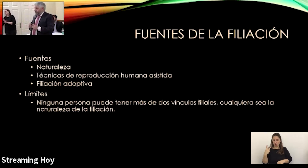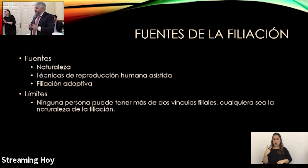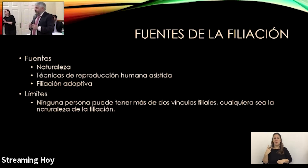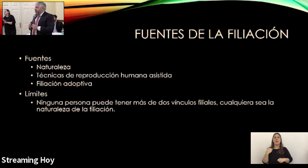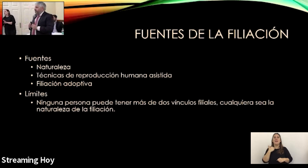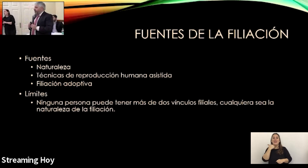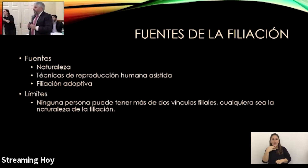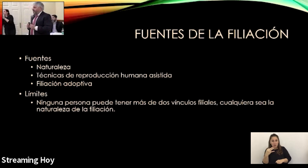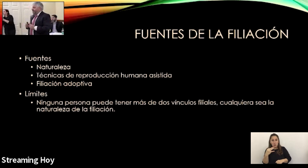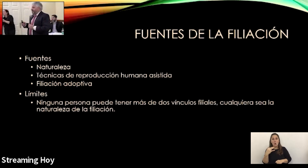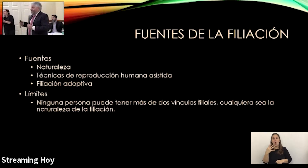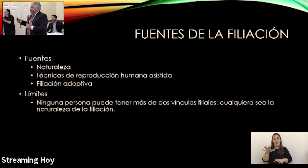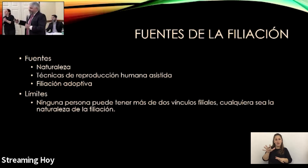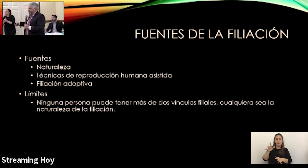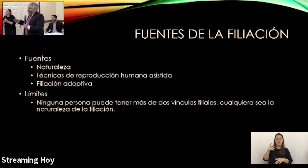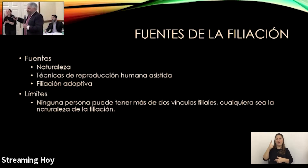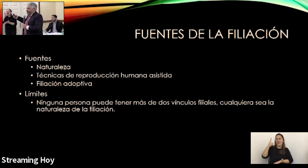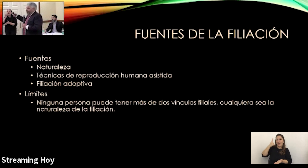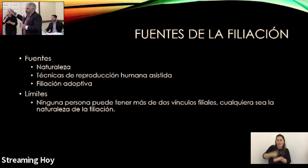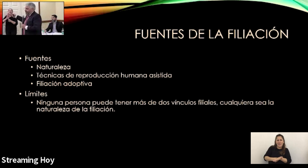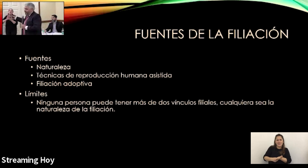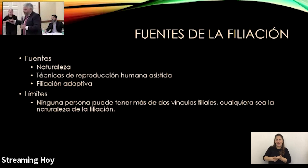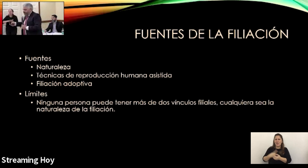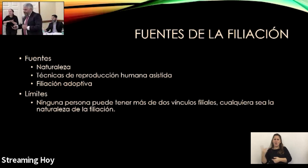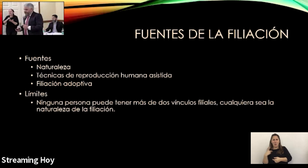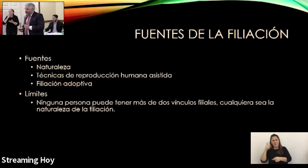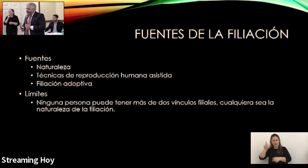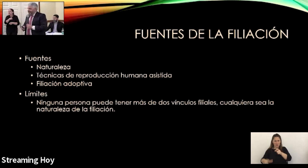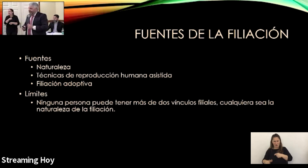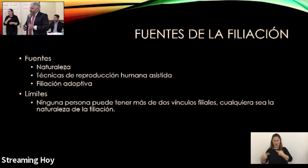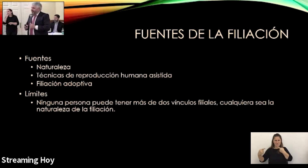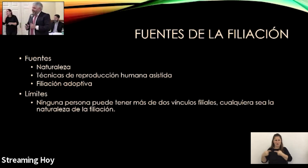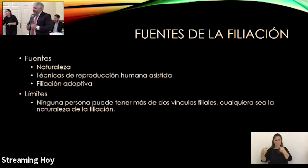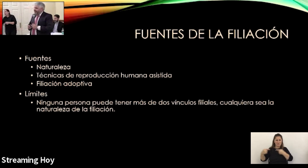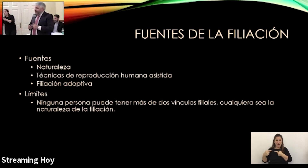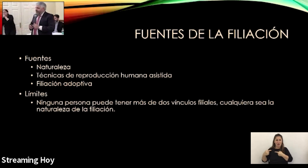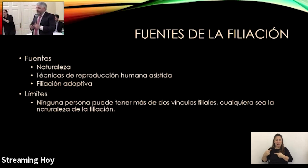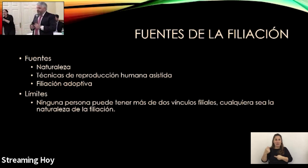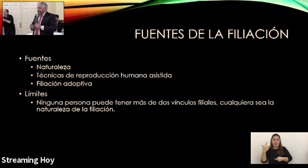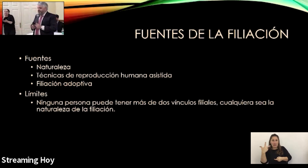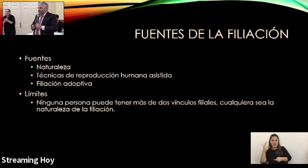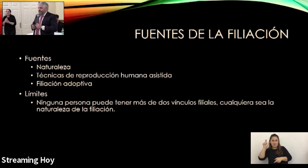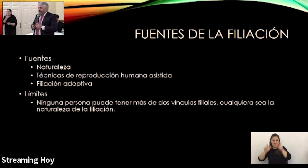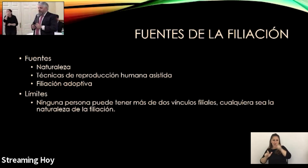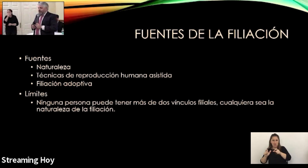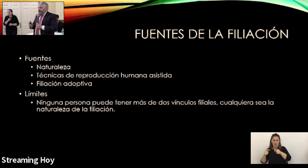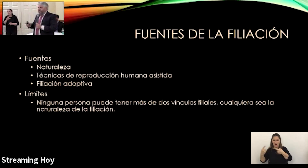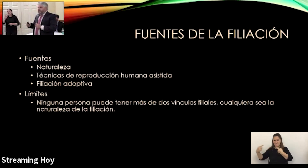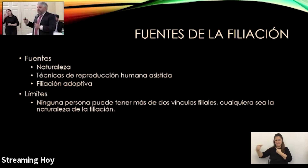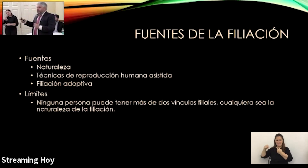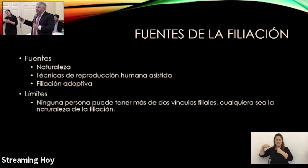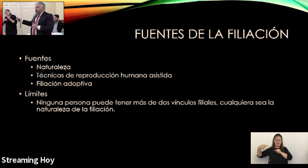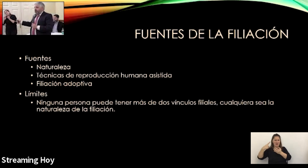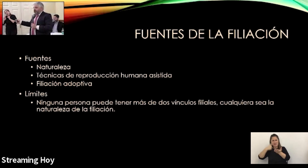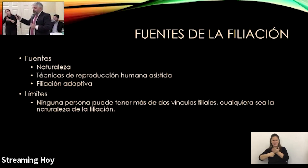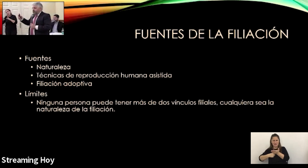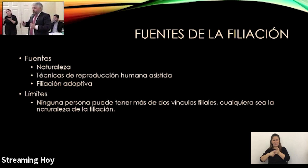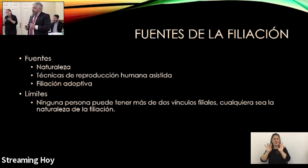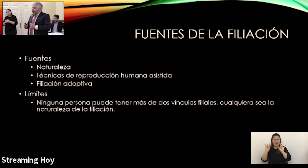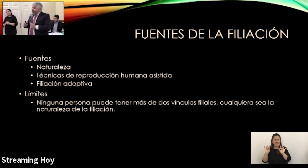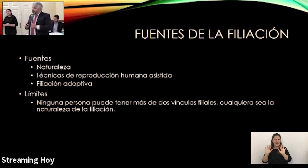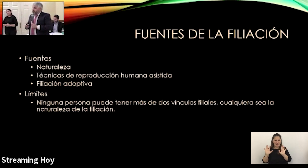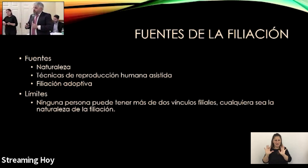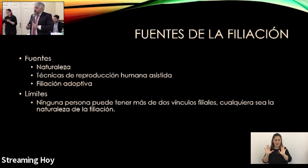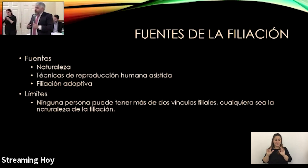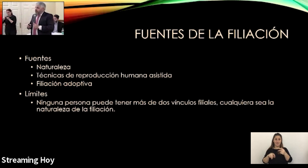tomar decisiones de a 2. Imagínense de a 3 o sumando gente en el camino. Y en